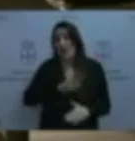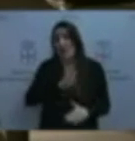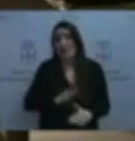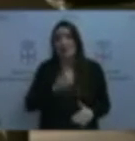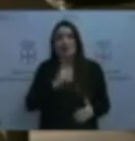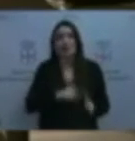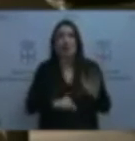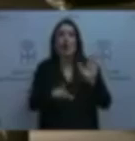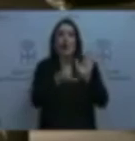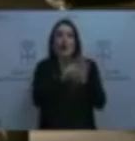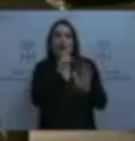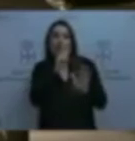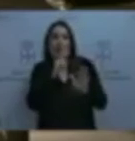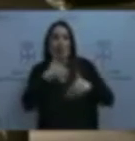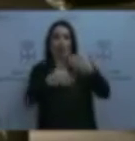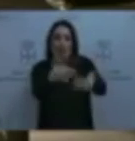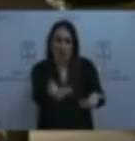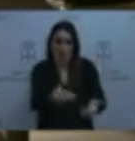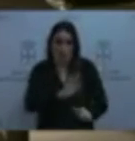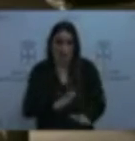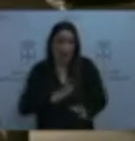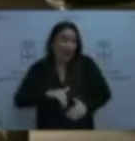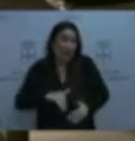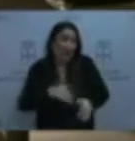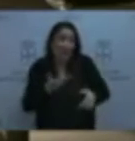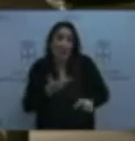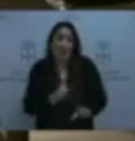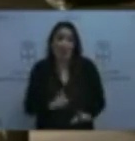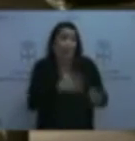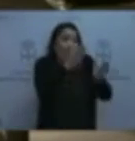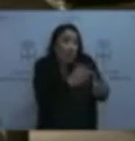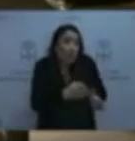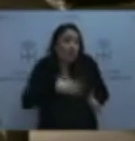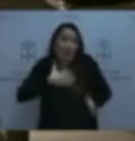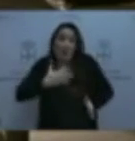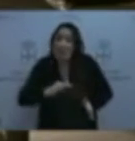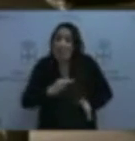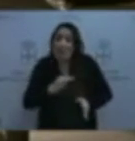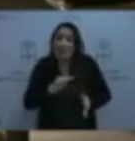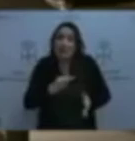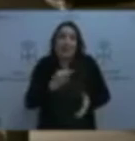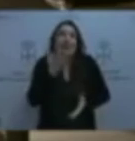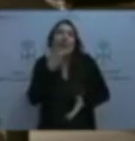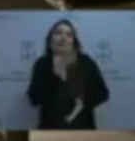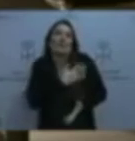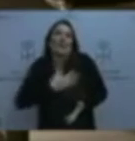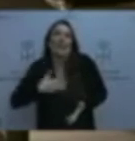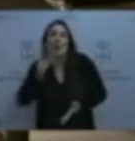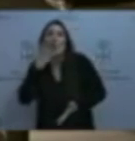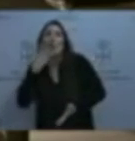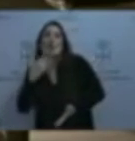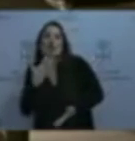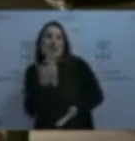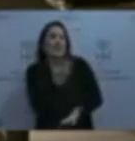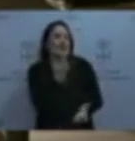la ley del silencio. Insisto, es irrelevante. Usted, si quiere, puede seguir queriendo gustar a quienes discuten si su logo es de una gaviota o